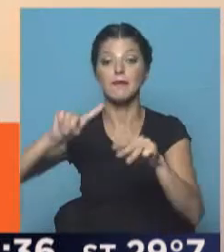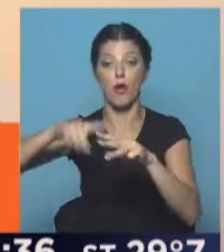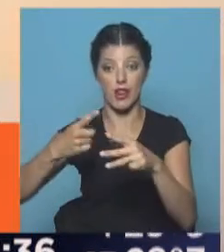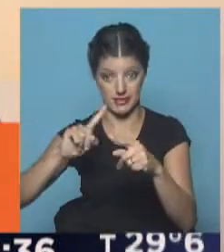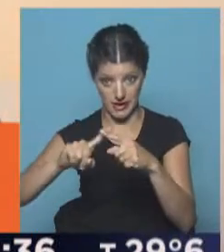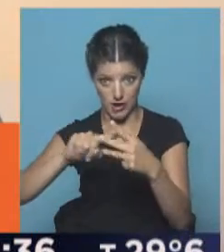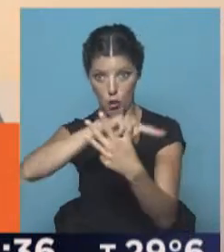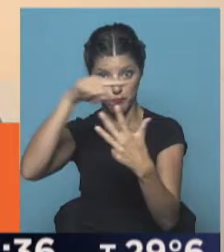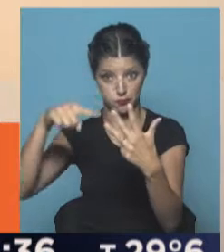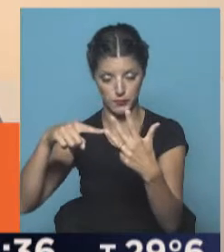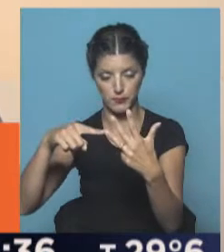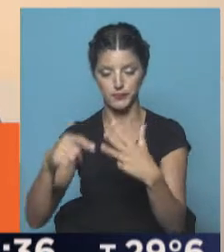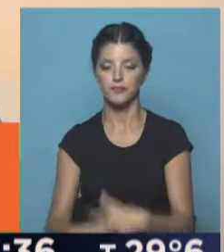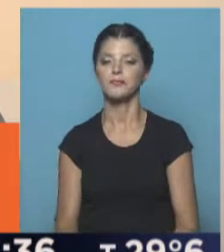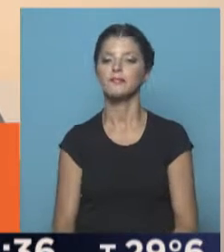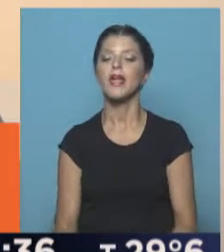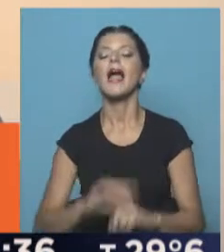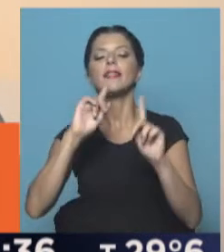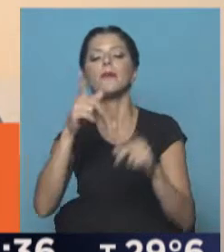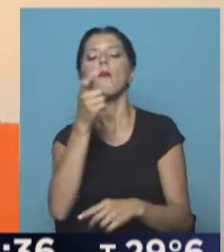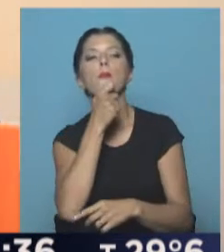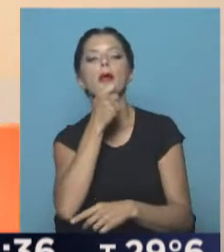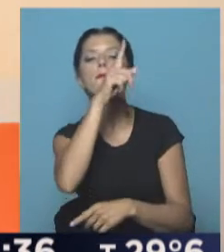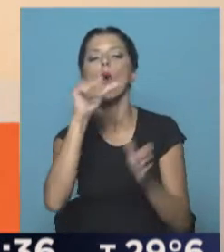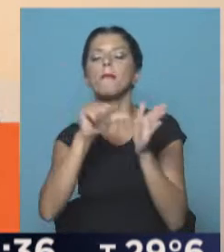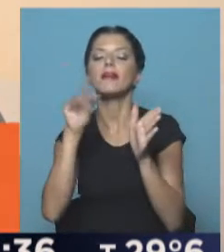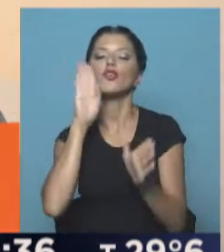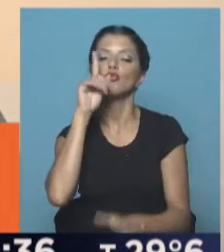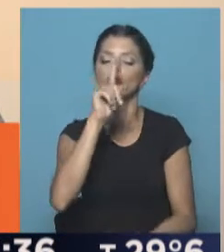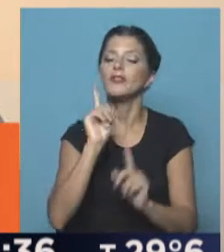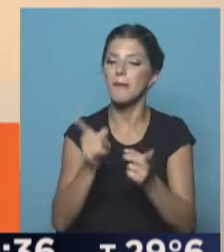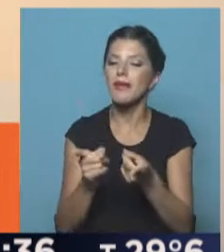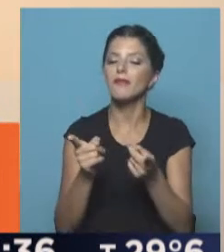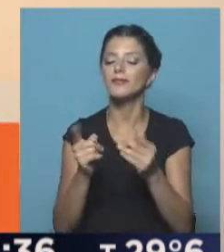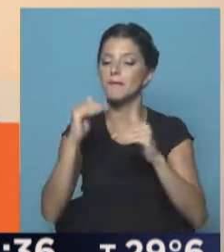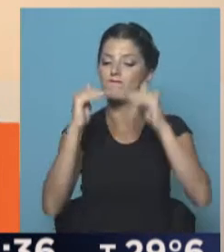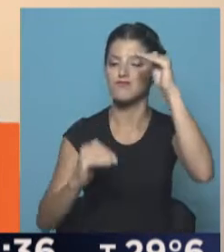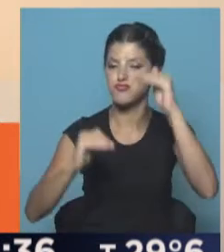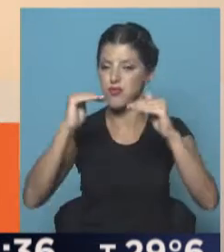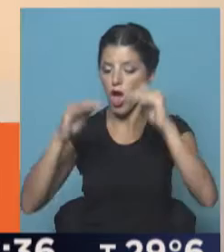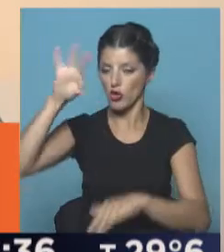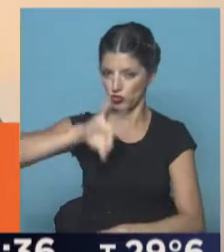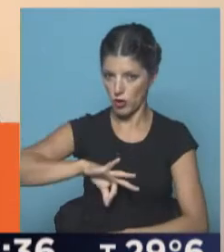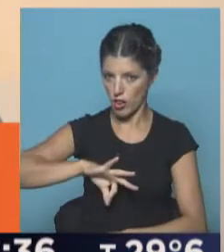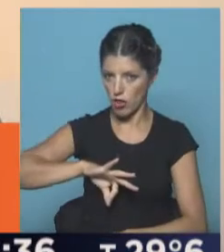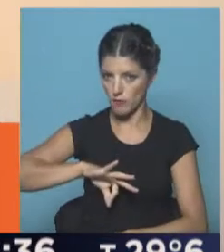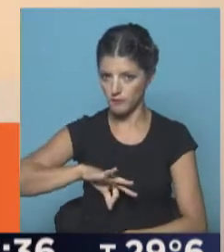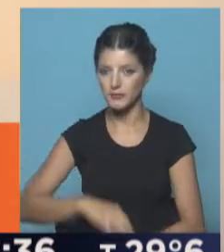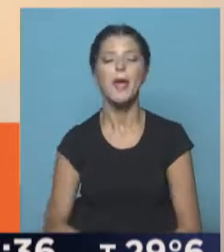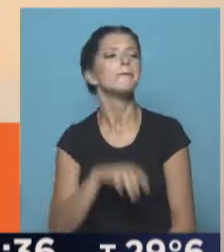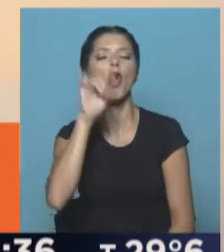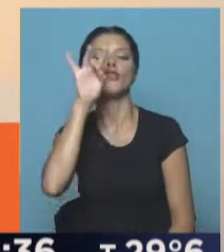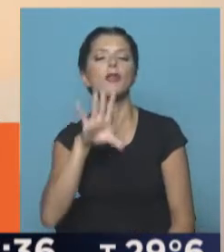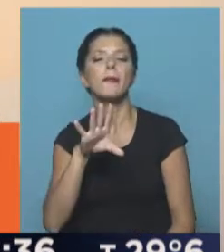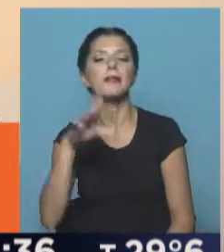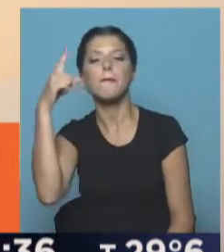Estados Unidos, por ejemplo, hay otras cosas que también atraviesan esta brecha salarial. La brecha salarial no es solamente